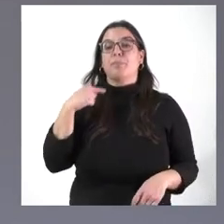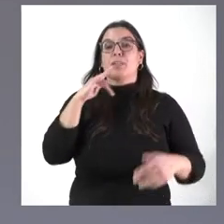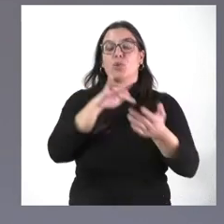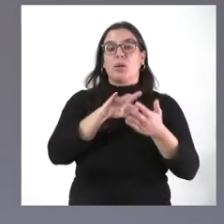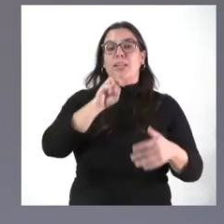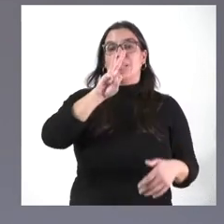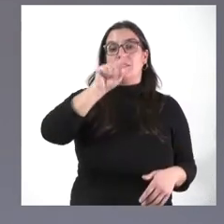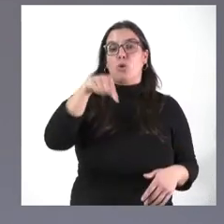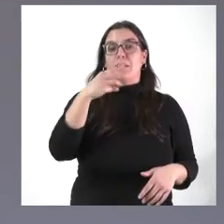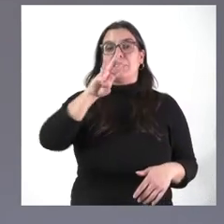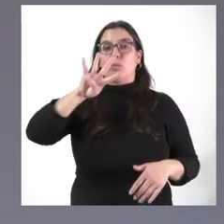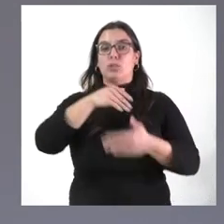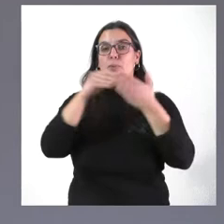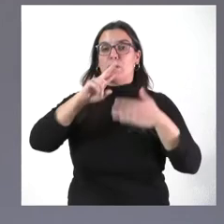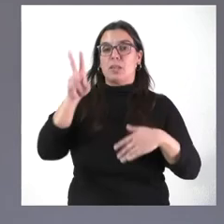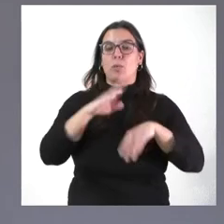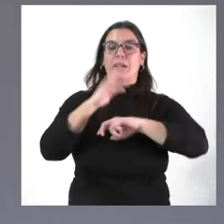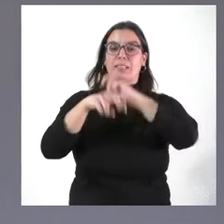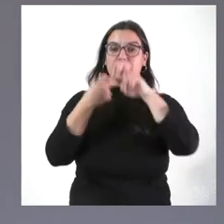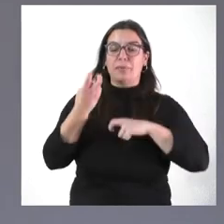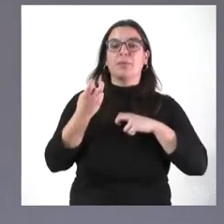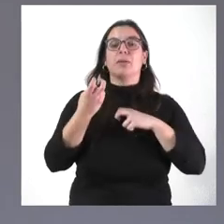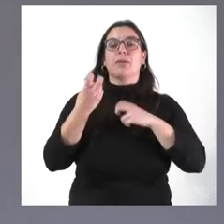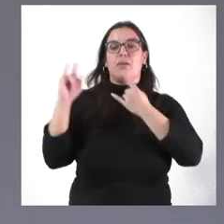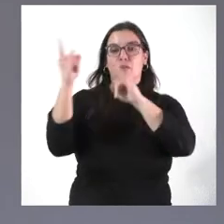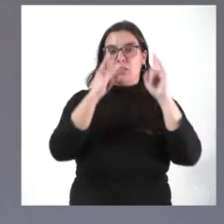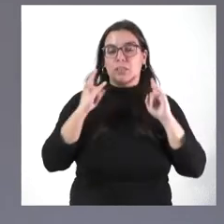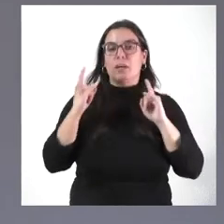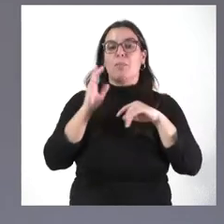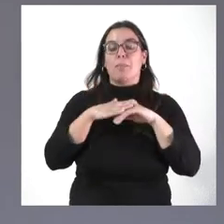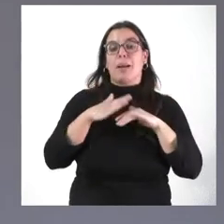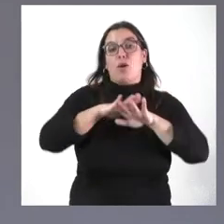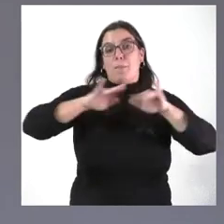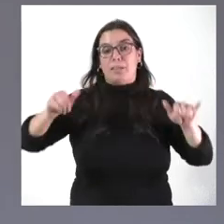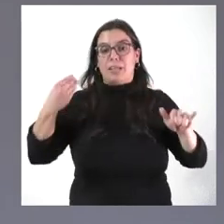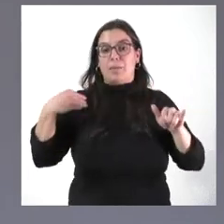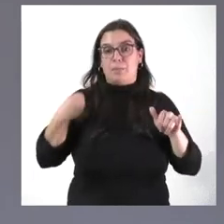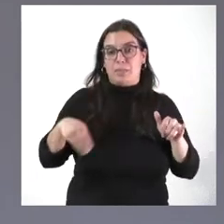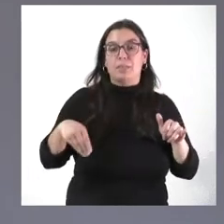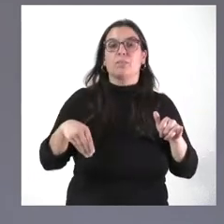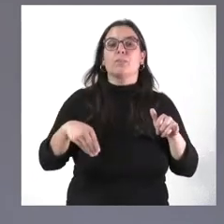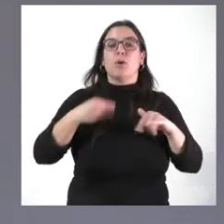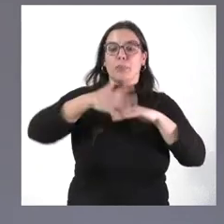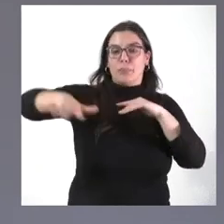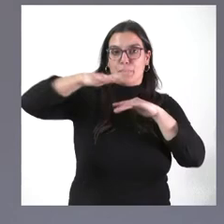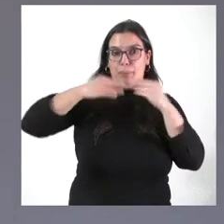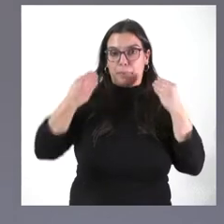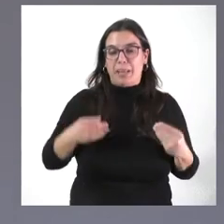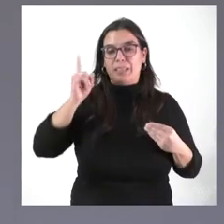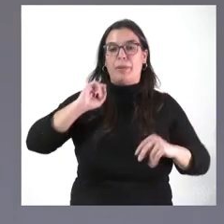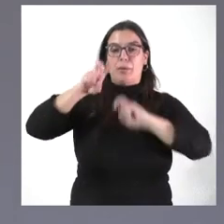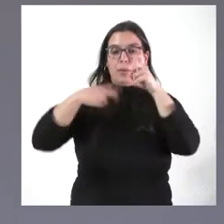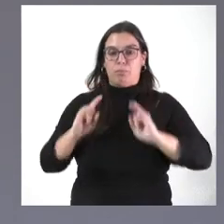3,34 millones para acciones de restauración y trabajo y forestal para mitigar el aporte de caudales sólidos para la generación la regeneración